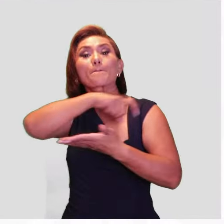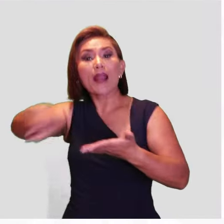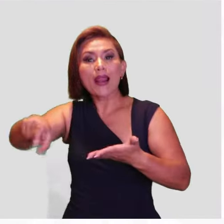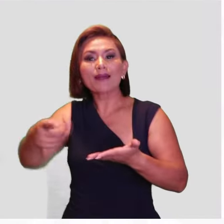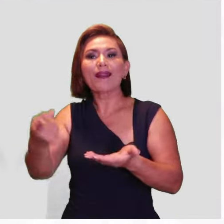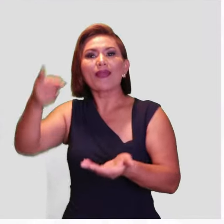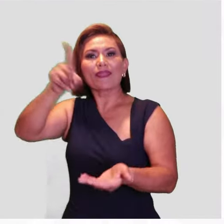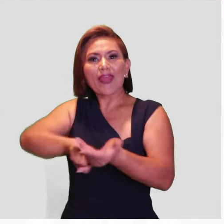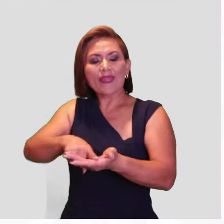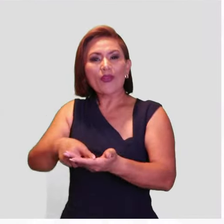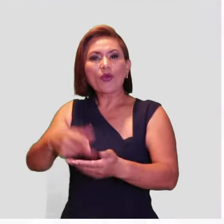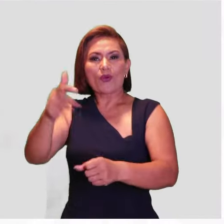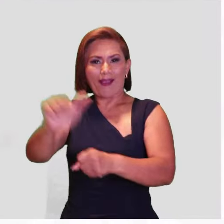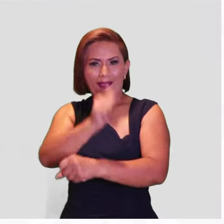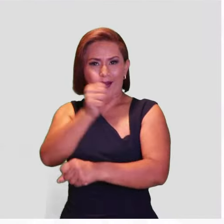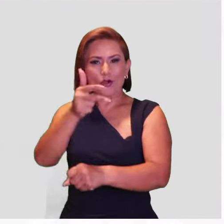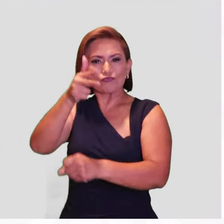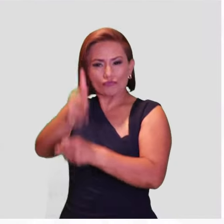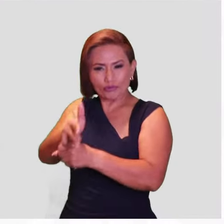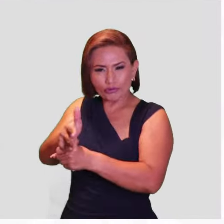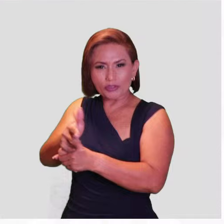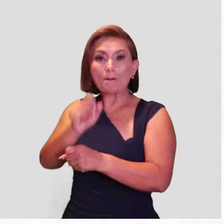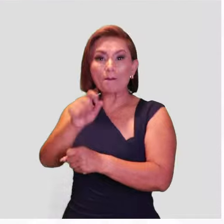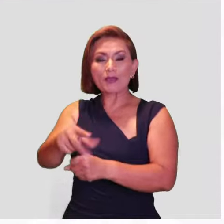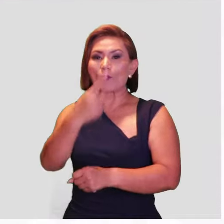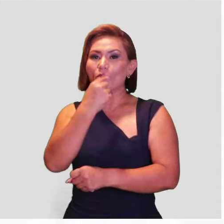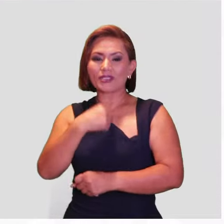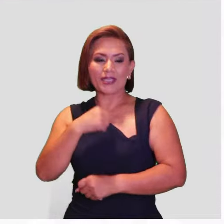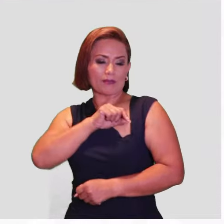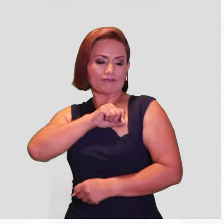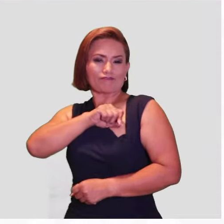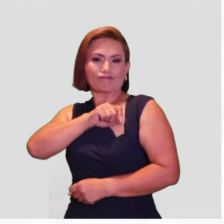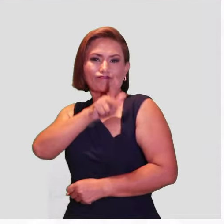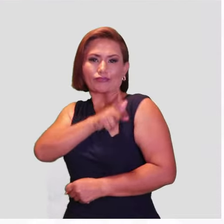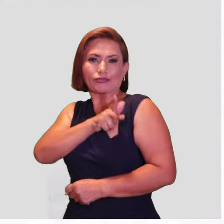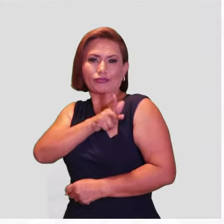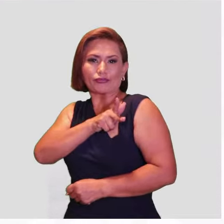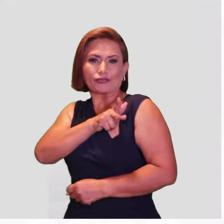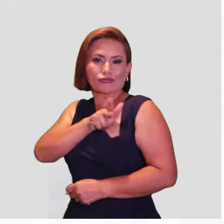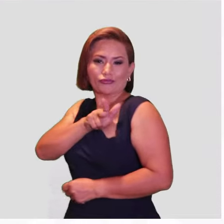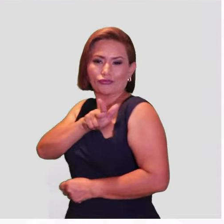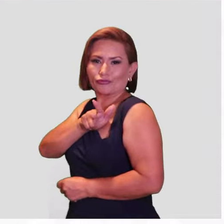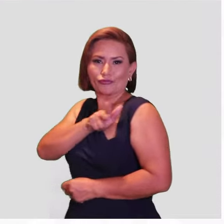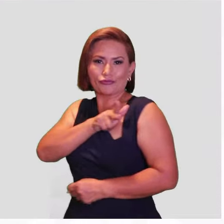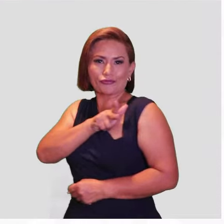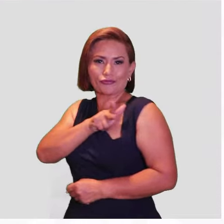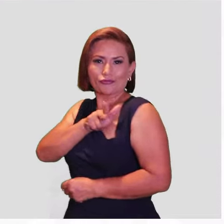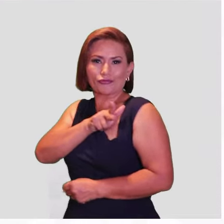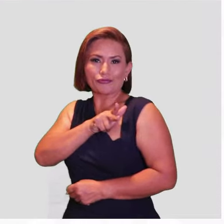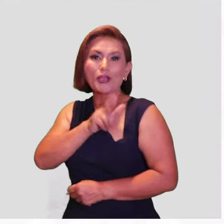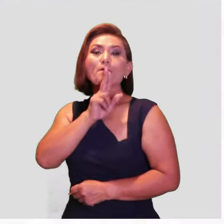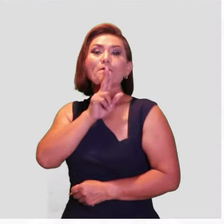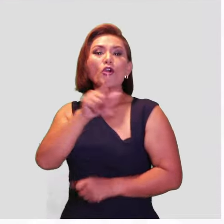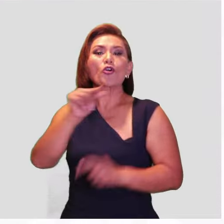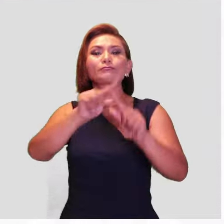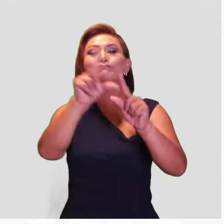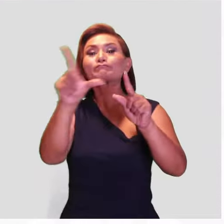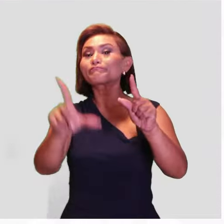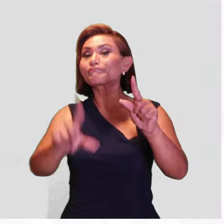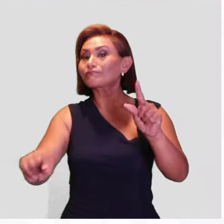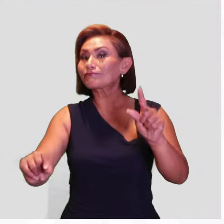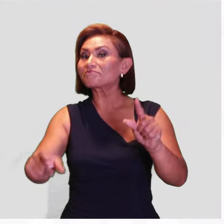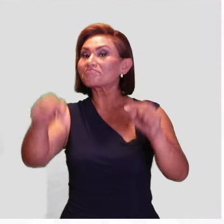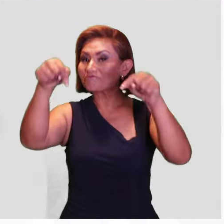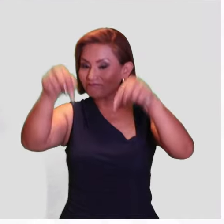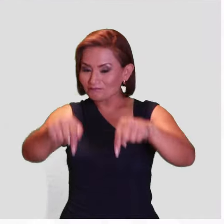videovigilancia a bordo y nuestros policías cámaras de solapa. Portan de los mejores uniformes que hay en el país y reitero, somos parte de una de las